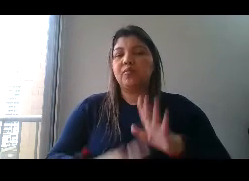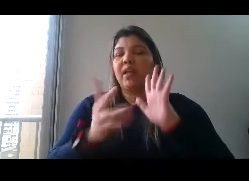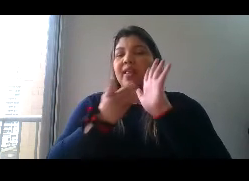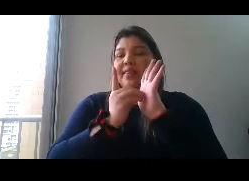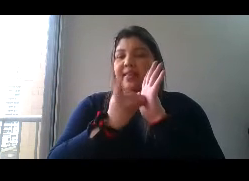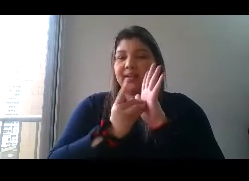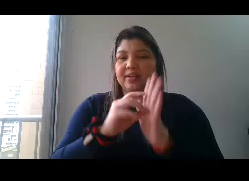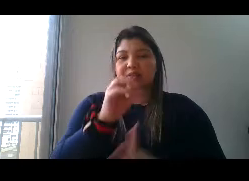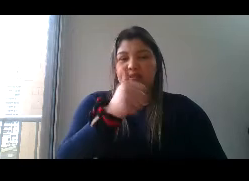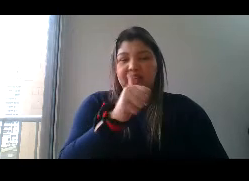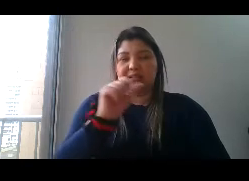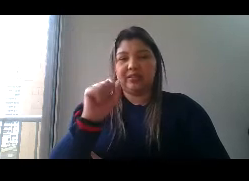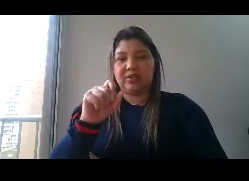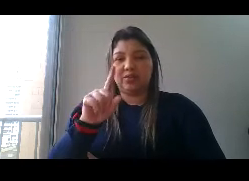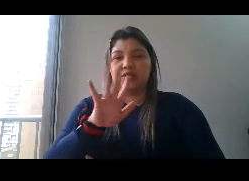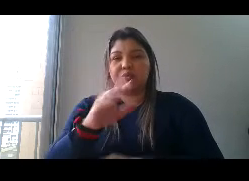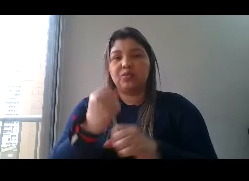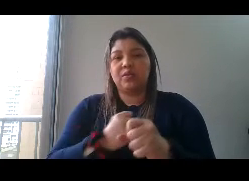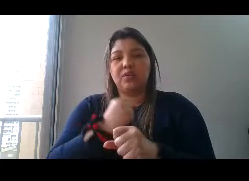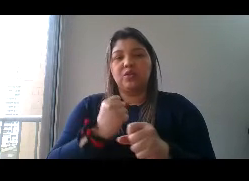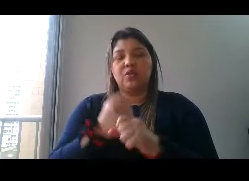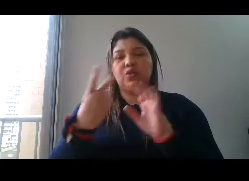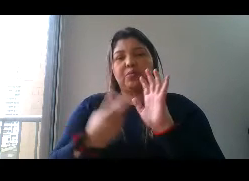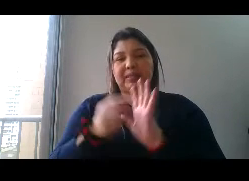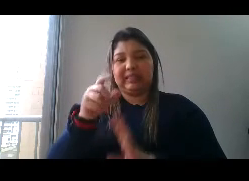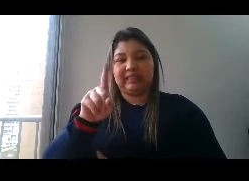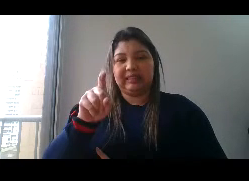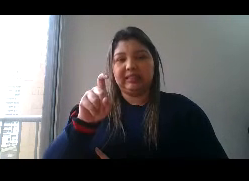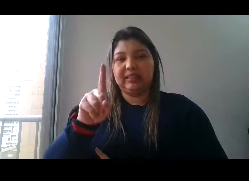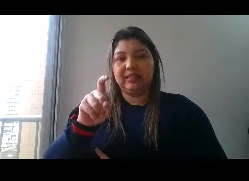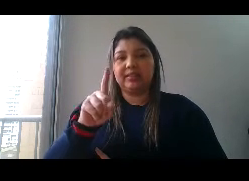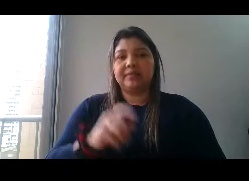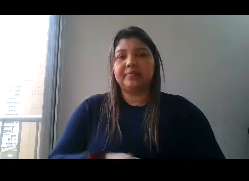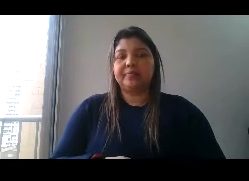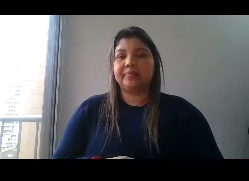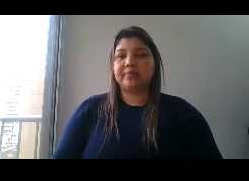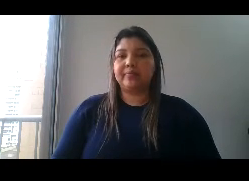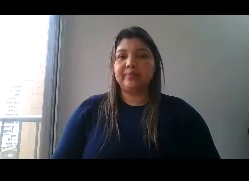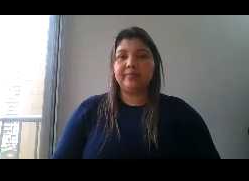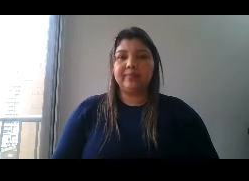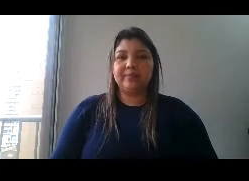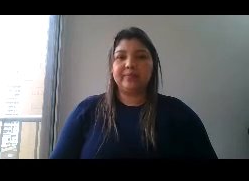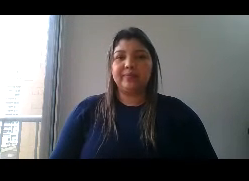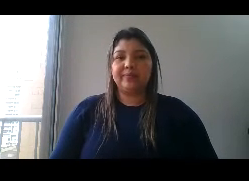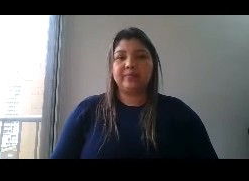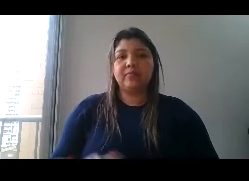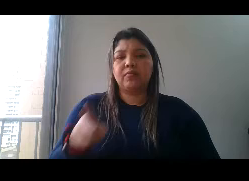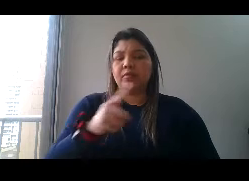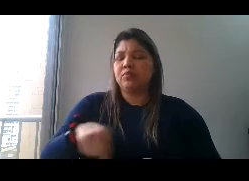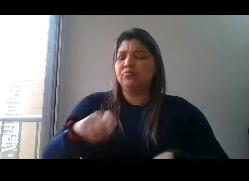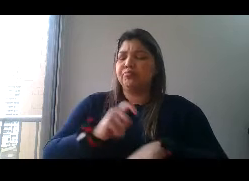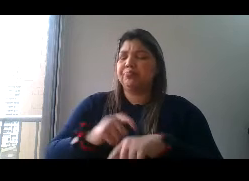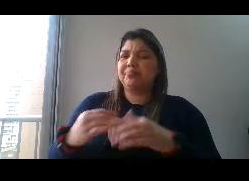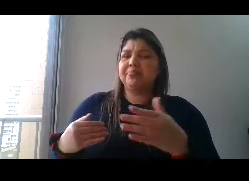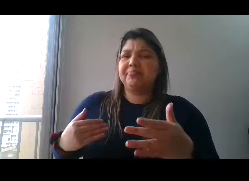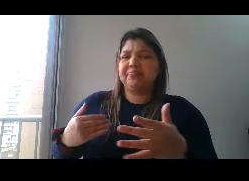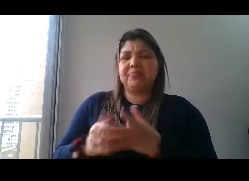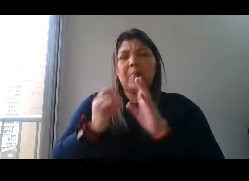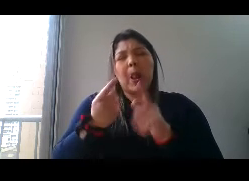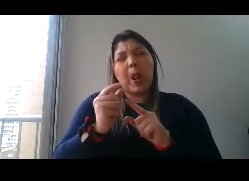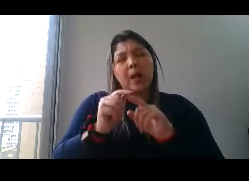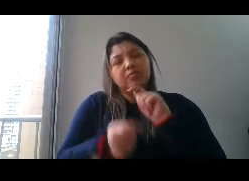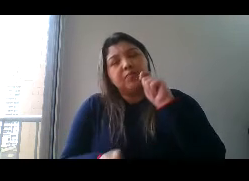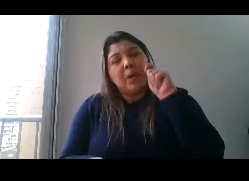del 2006, que es el sistema obligatorio de garantía de calidad, pero que han venido transformándose